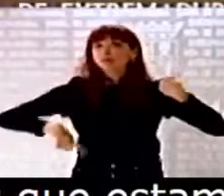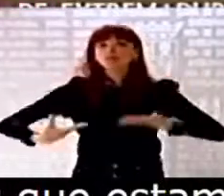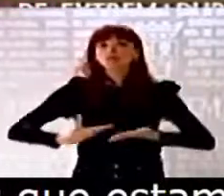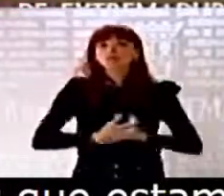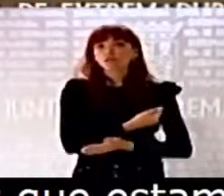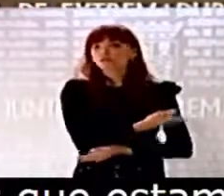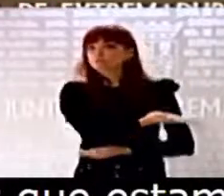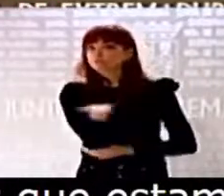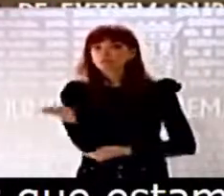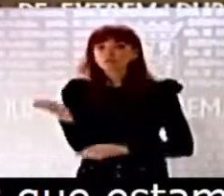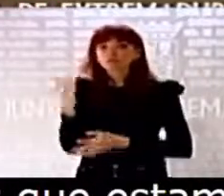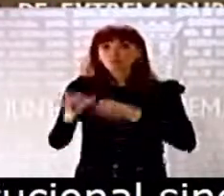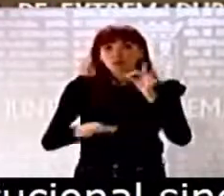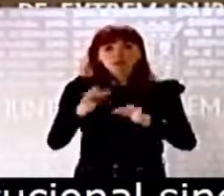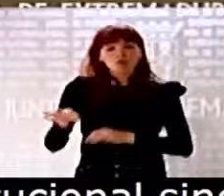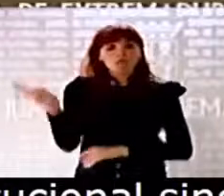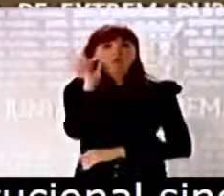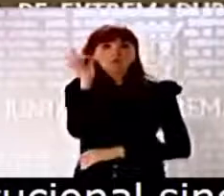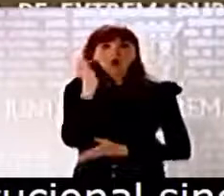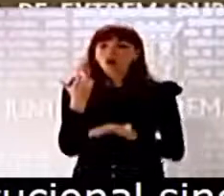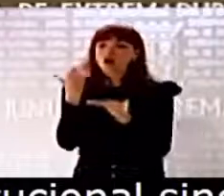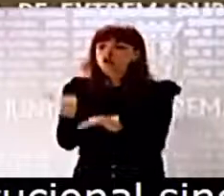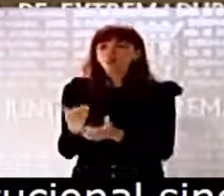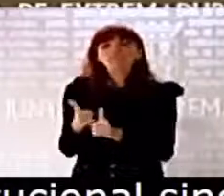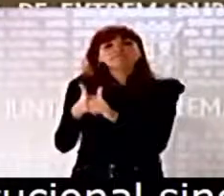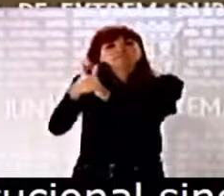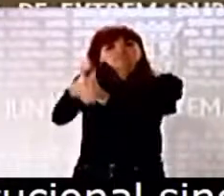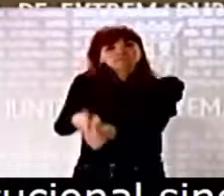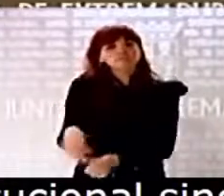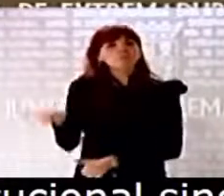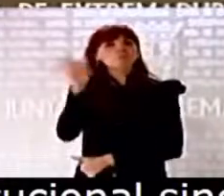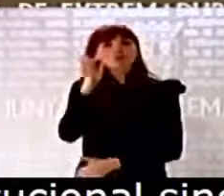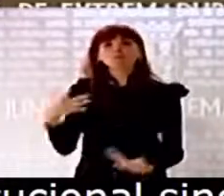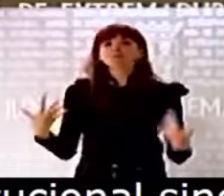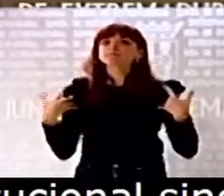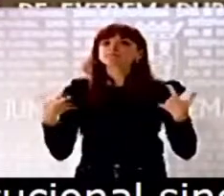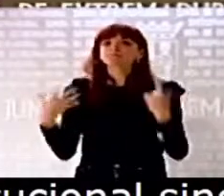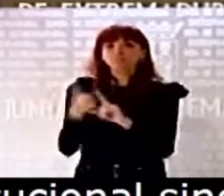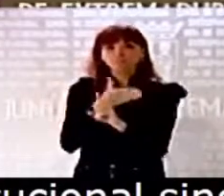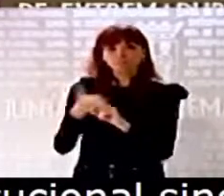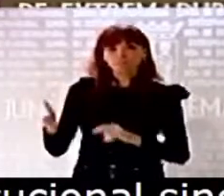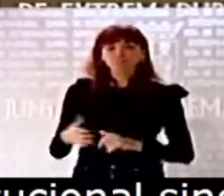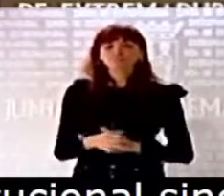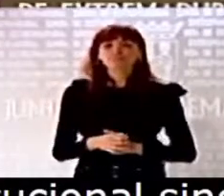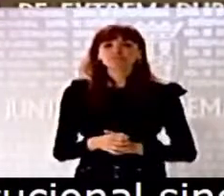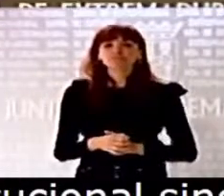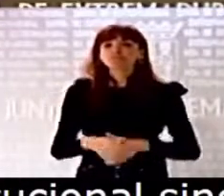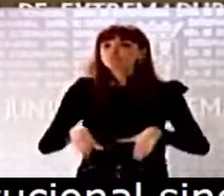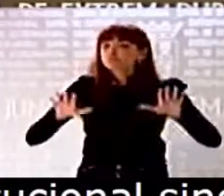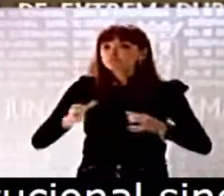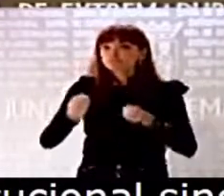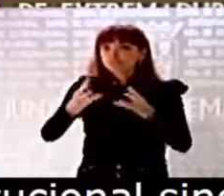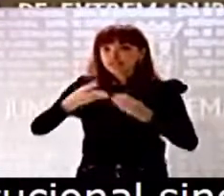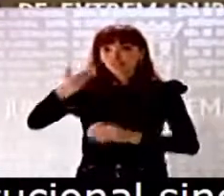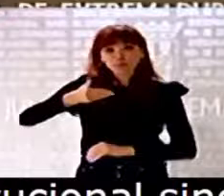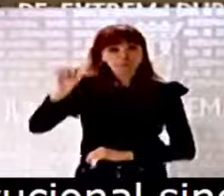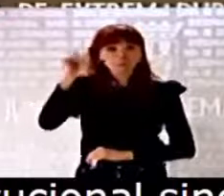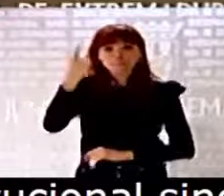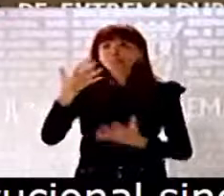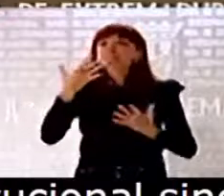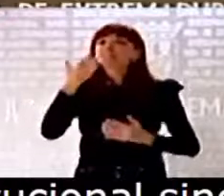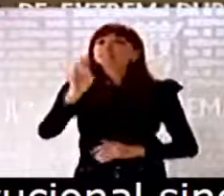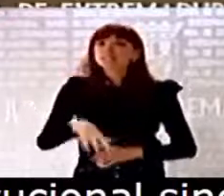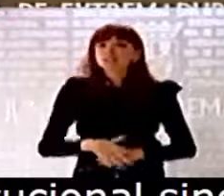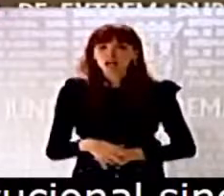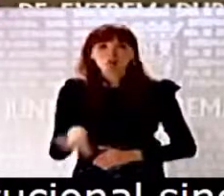las organizaciones de mujeres que ayudan y acompañan a las mujeres víctimas de la violencia de género. Pero el mensaje más importante es para las mujeres